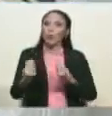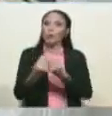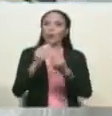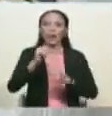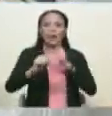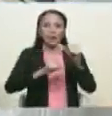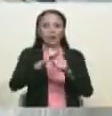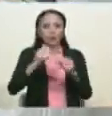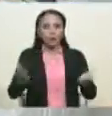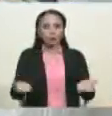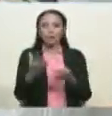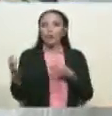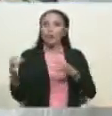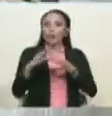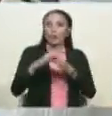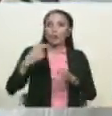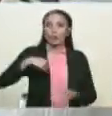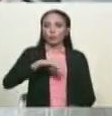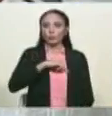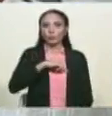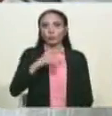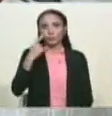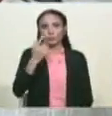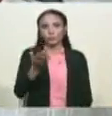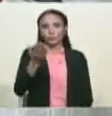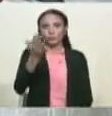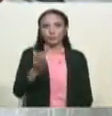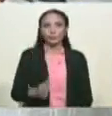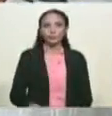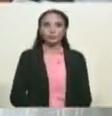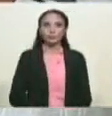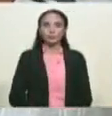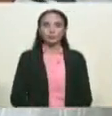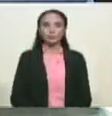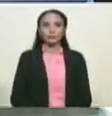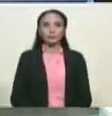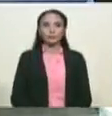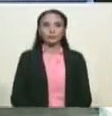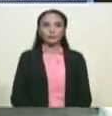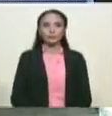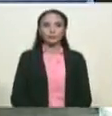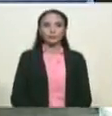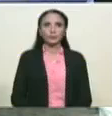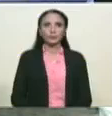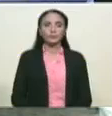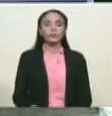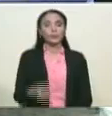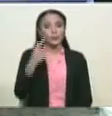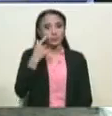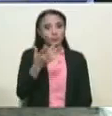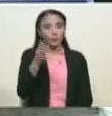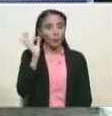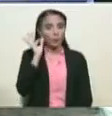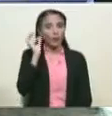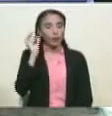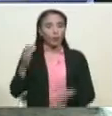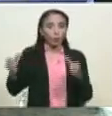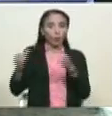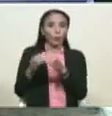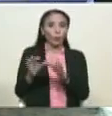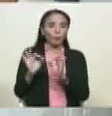se han unido en la lucha. Judith, bueno, puede ser precisamente Judith, todo su equipo,